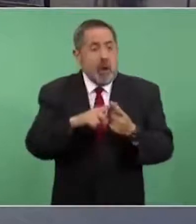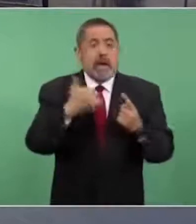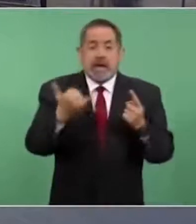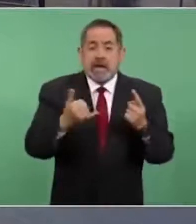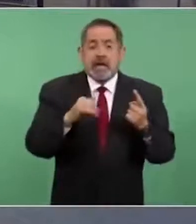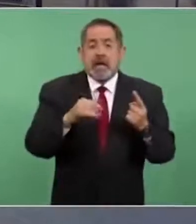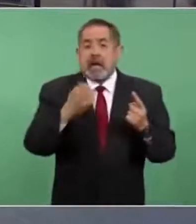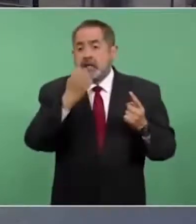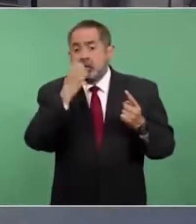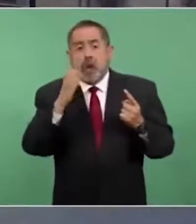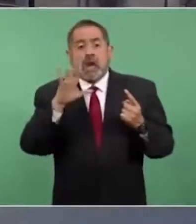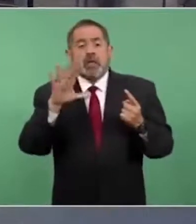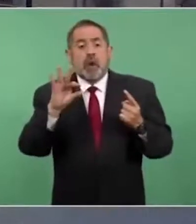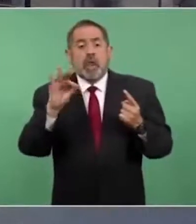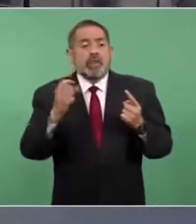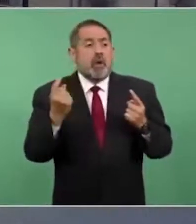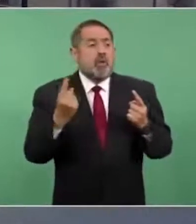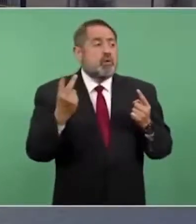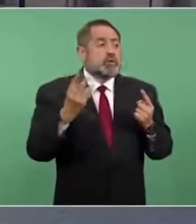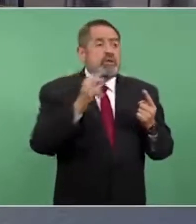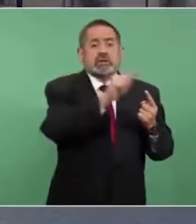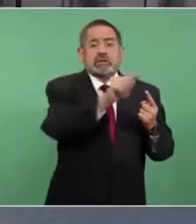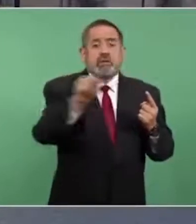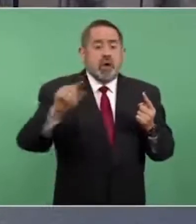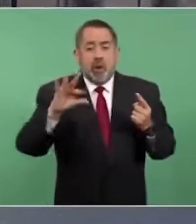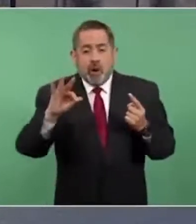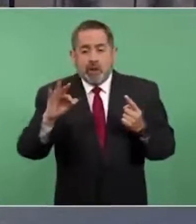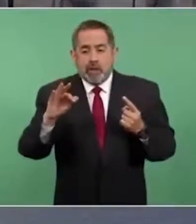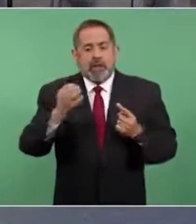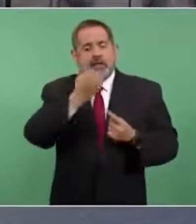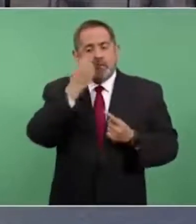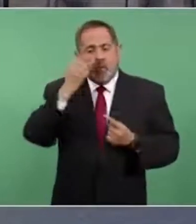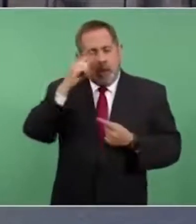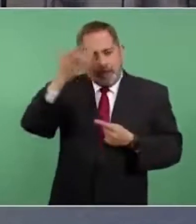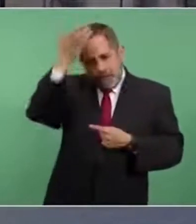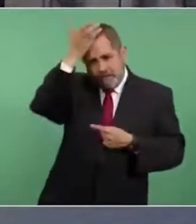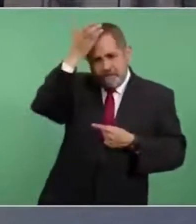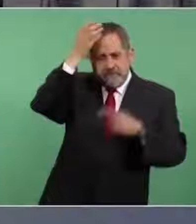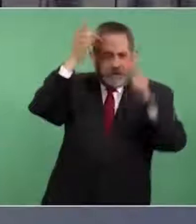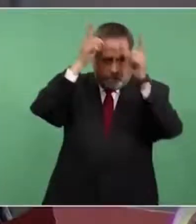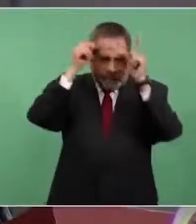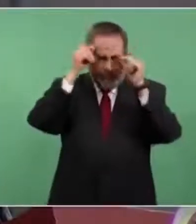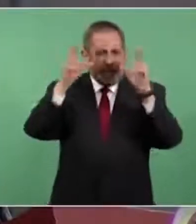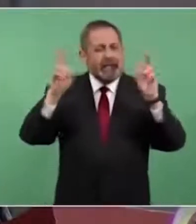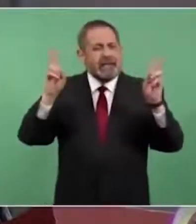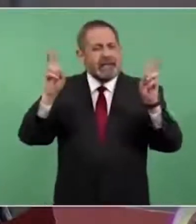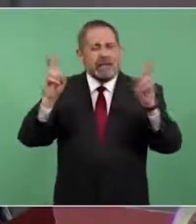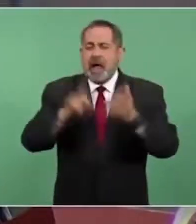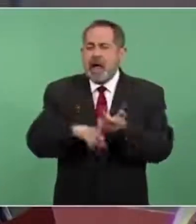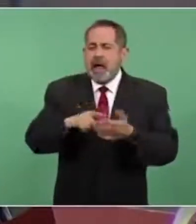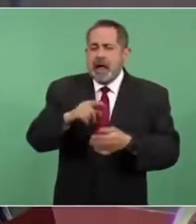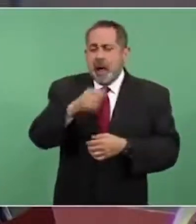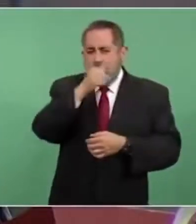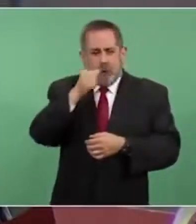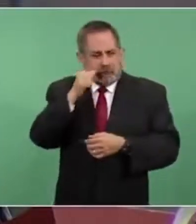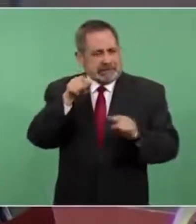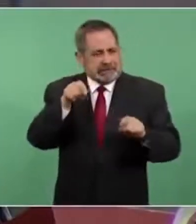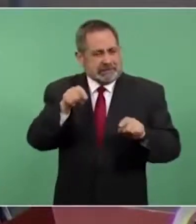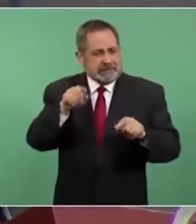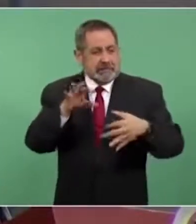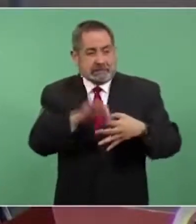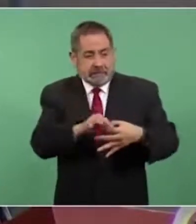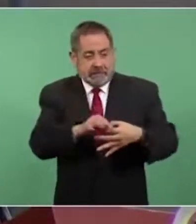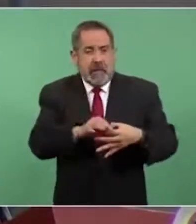escuelas de medicina y enfermería del Sistema de Educación Benito Juárez, nos han permitido tener